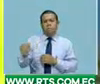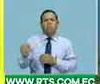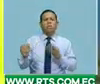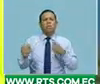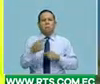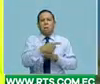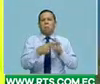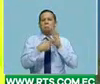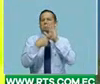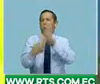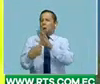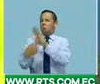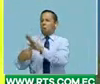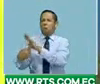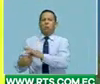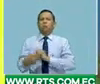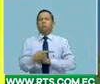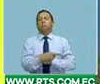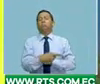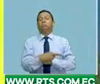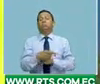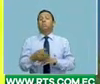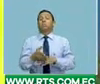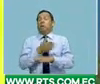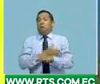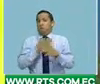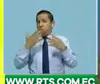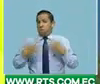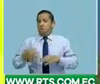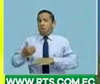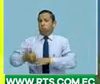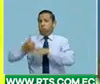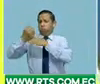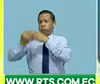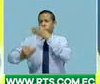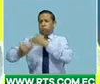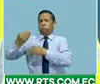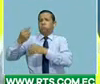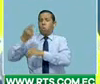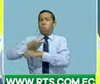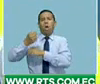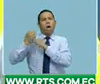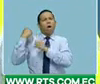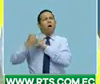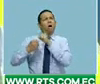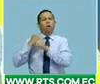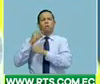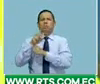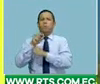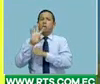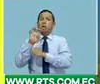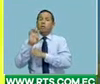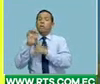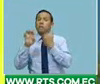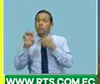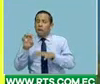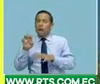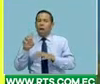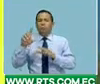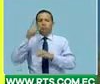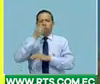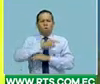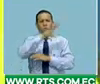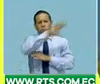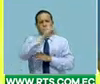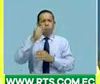Este sospechoso se encontraba requerido por la justicia desde el año 2014, luego de que por reiteradas ocasiones había